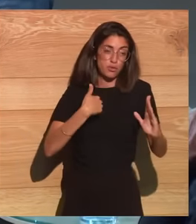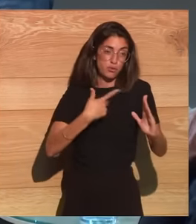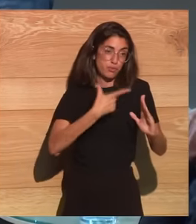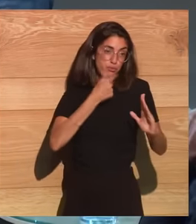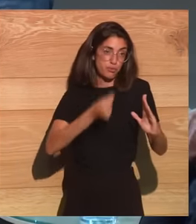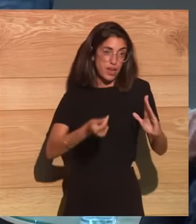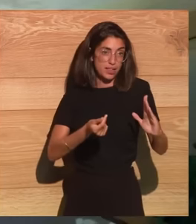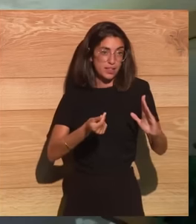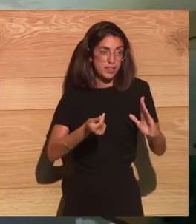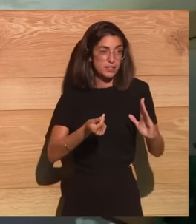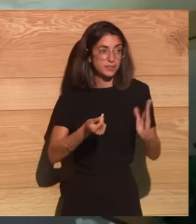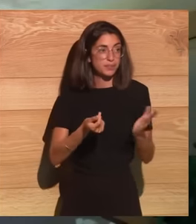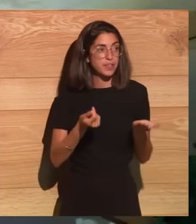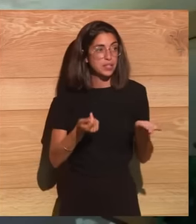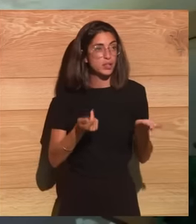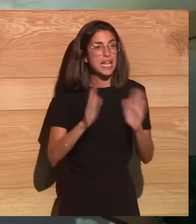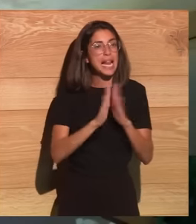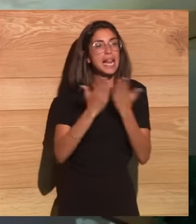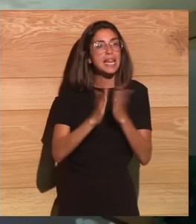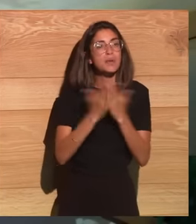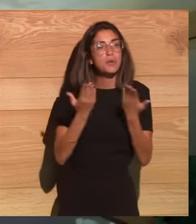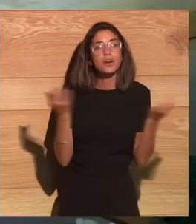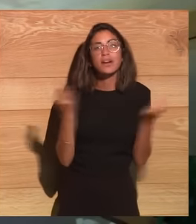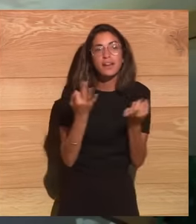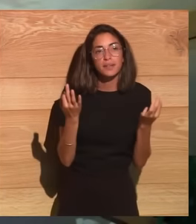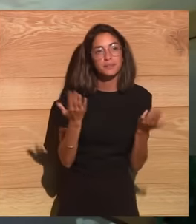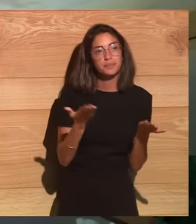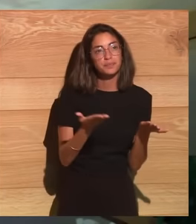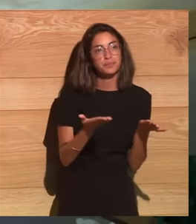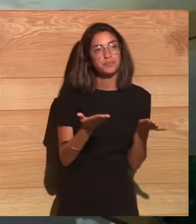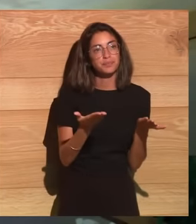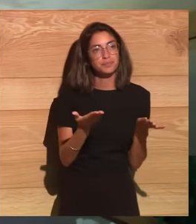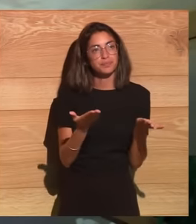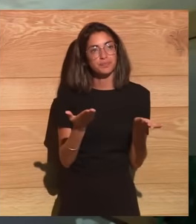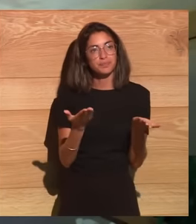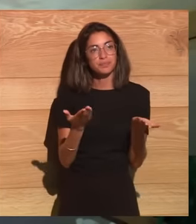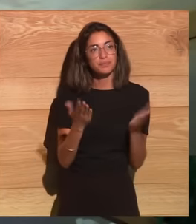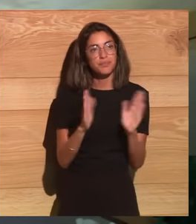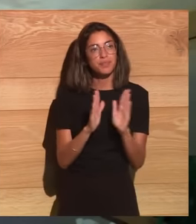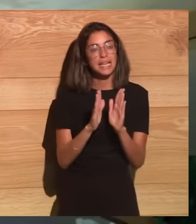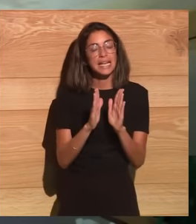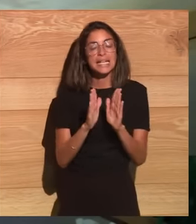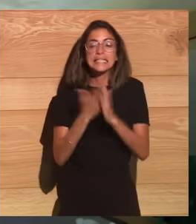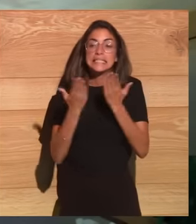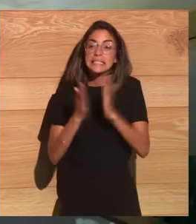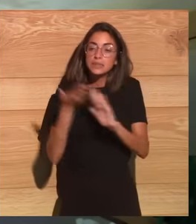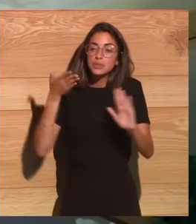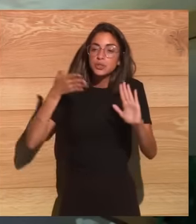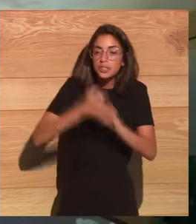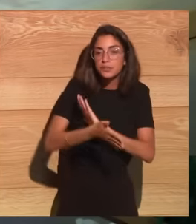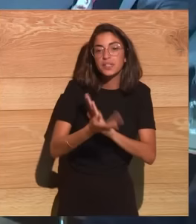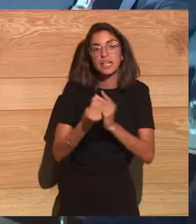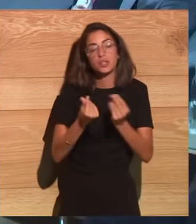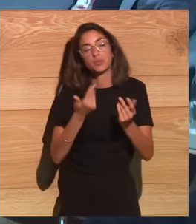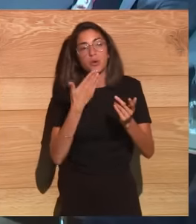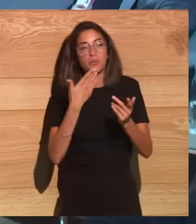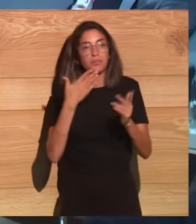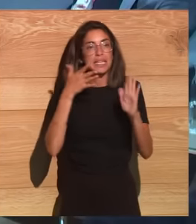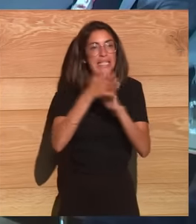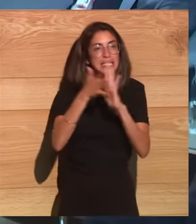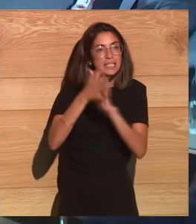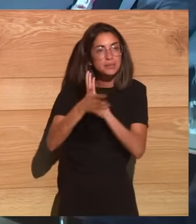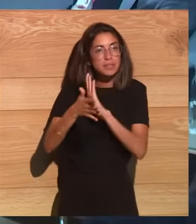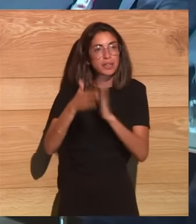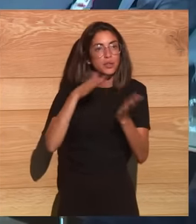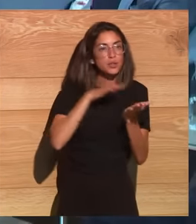libro. Esa era mi pregunta antes. ¿Qué es el libro? El libro es la explicación, en principio, es la explicación